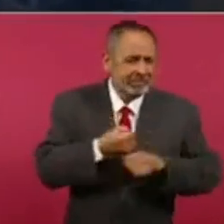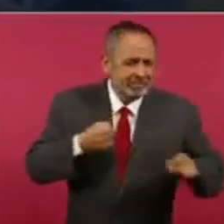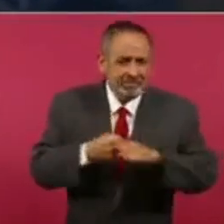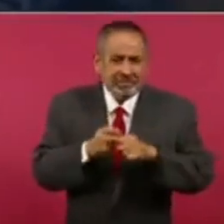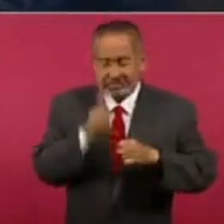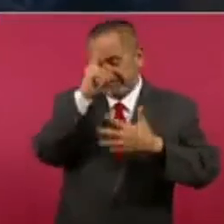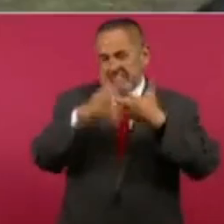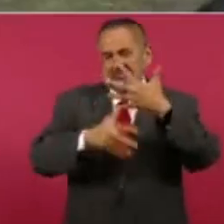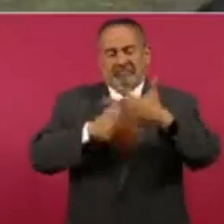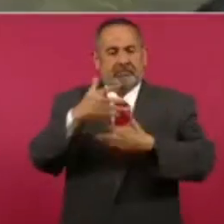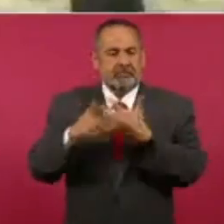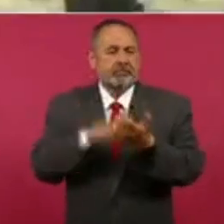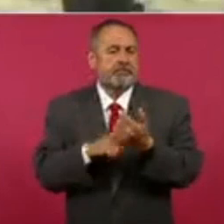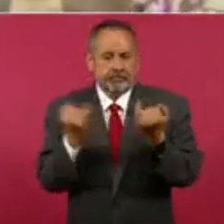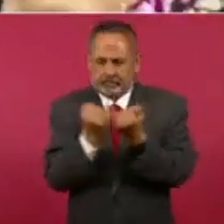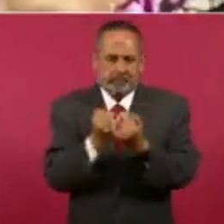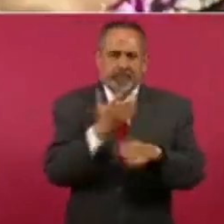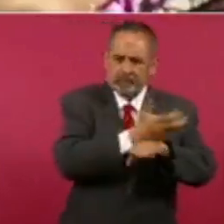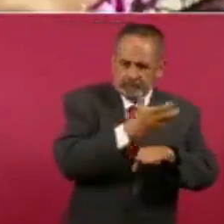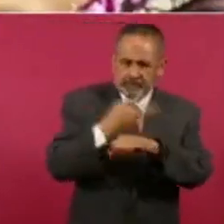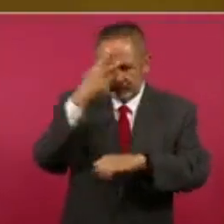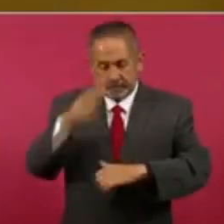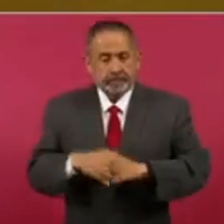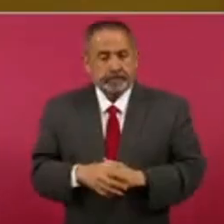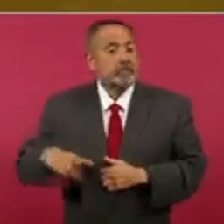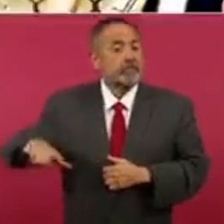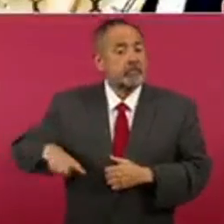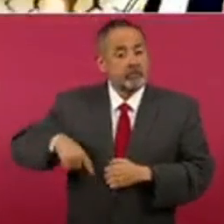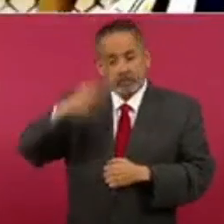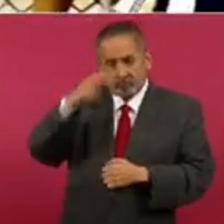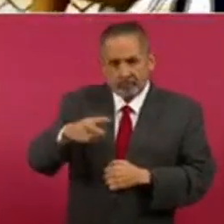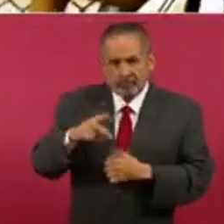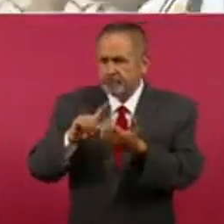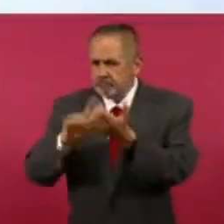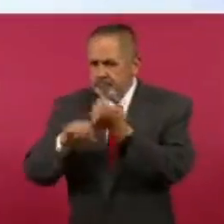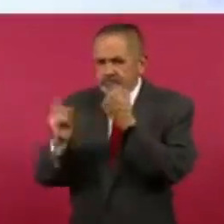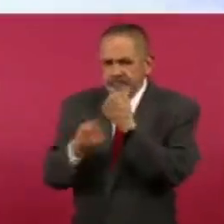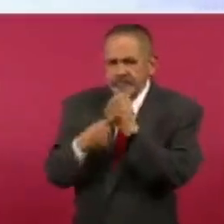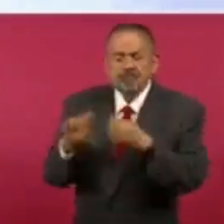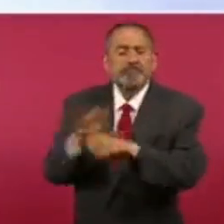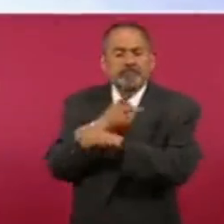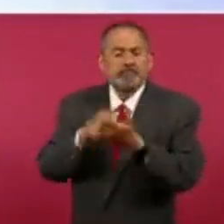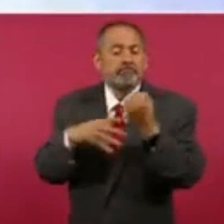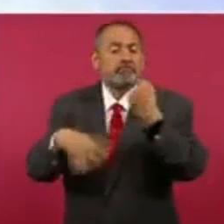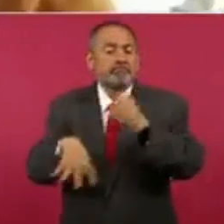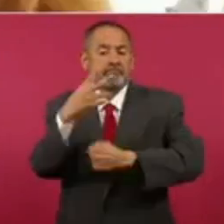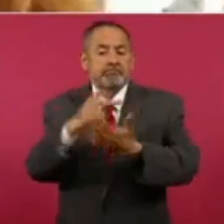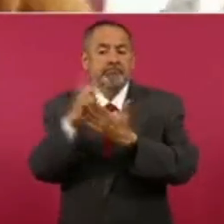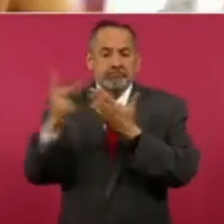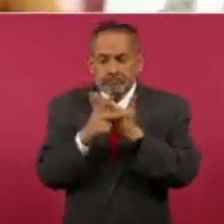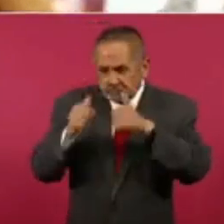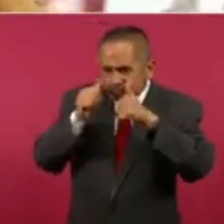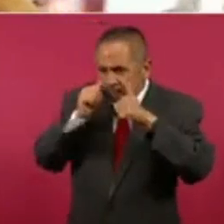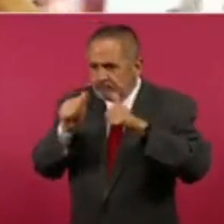y muertes en los dos países. El gobierno federal atiende las causas que originan la violencia con 14 programas sociales, dentro de